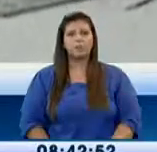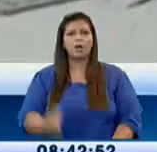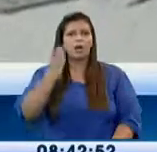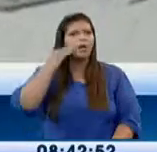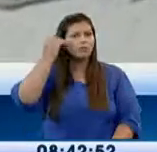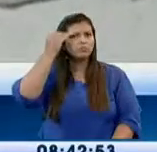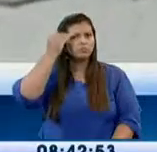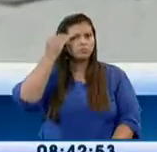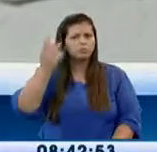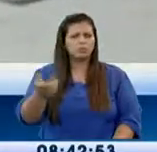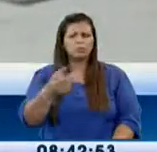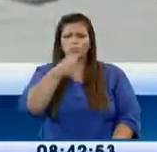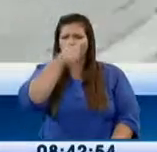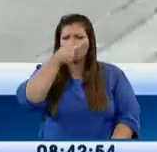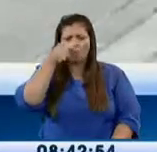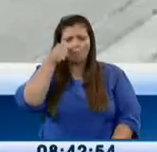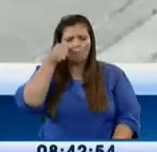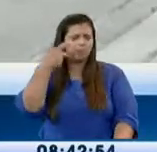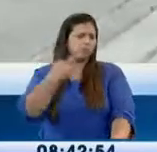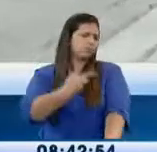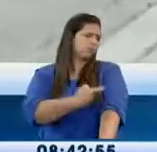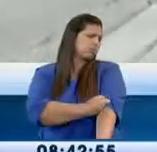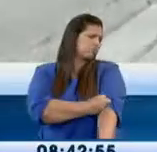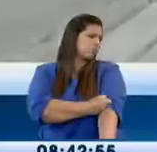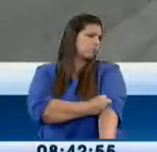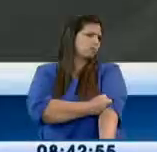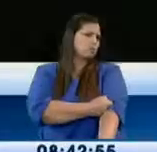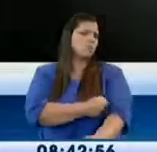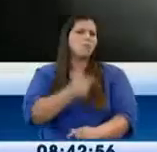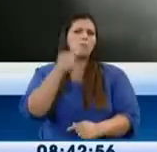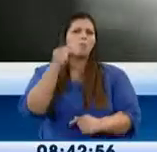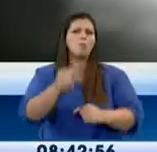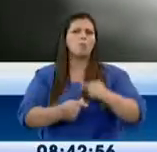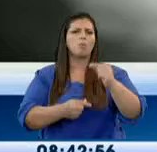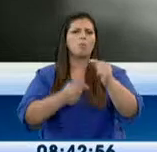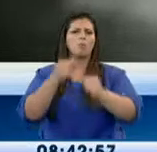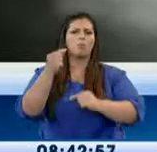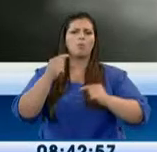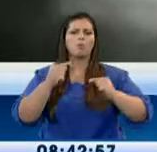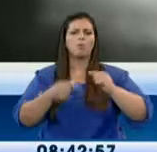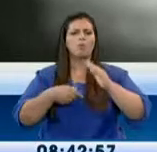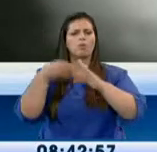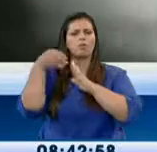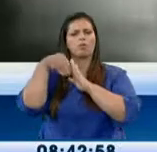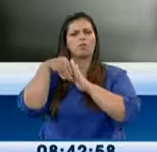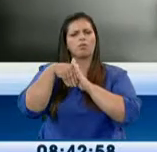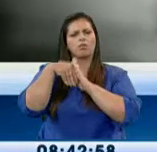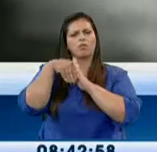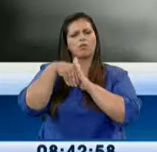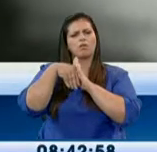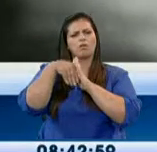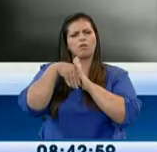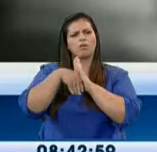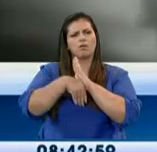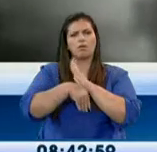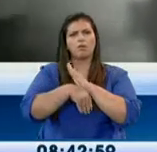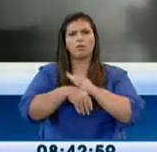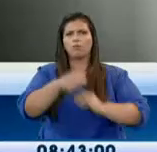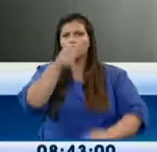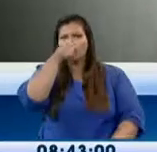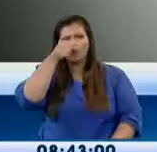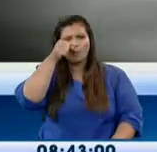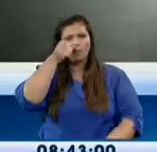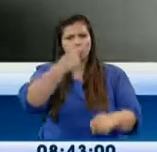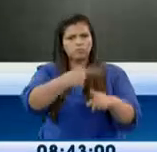adultos adictos a alguna droga que les va consumiendo la existencia. Cada experiencia habla de una sustancia distinta,